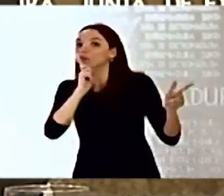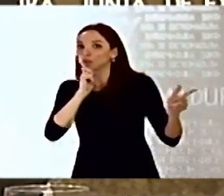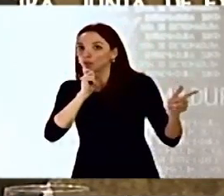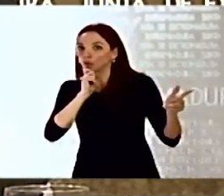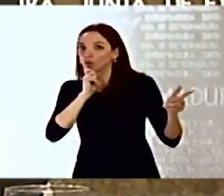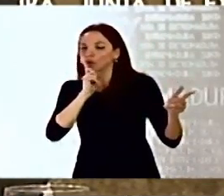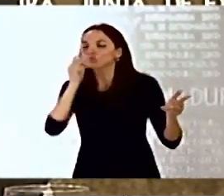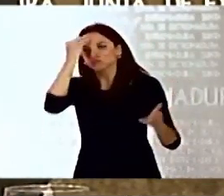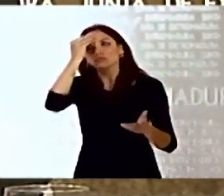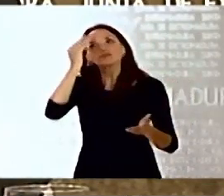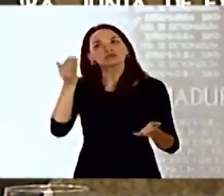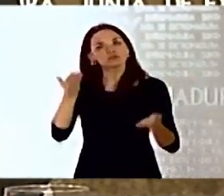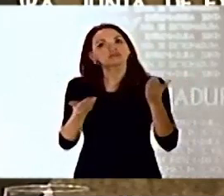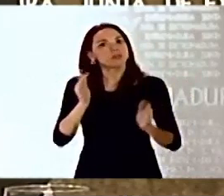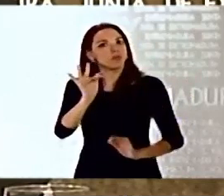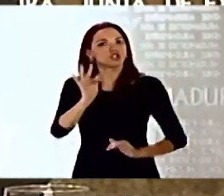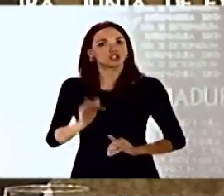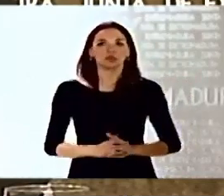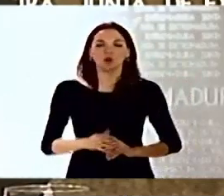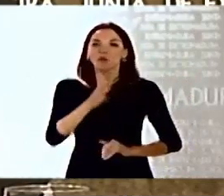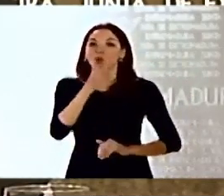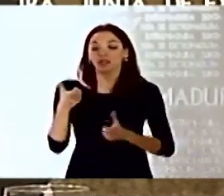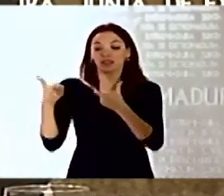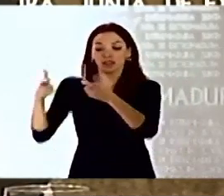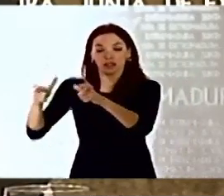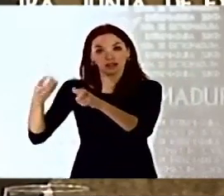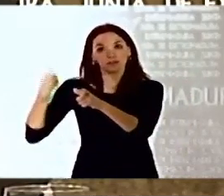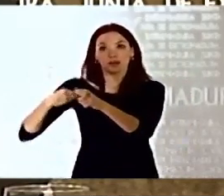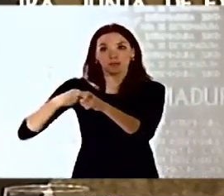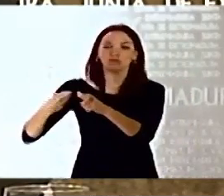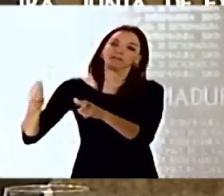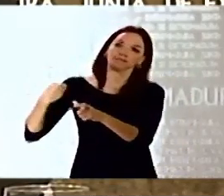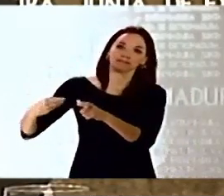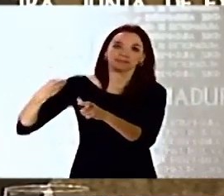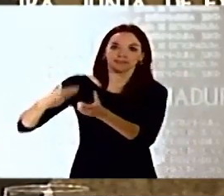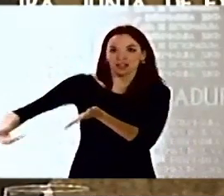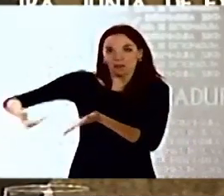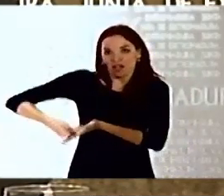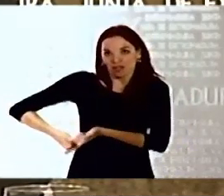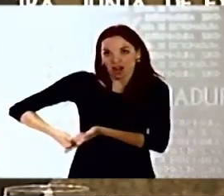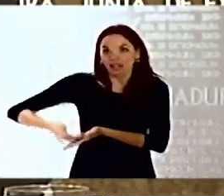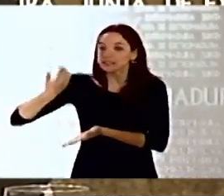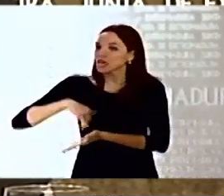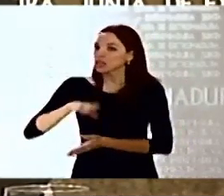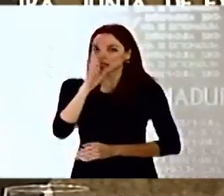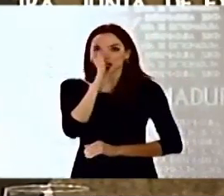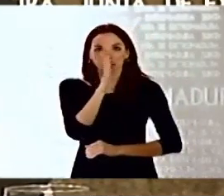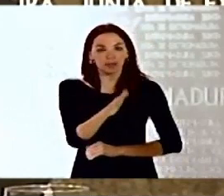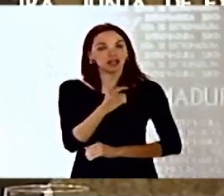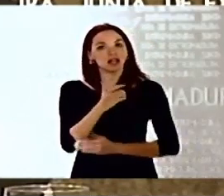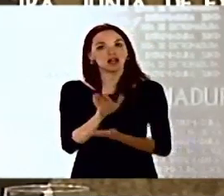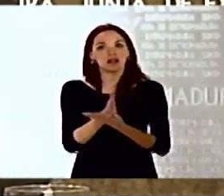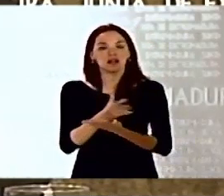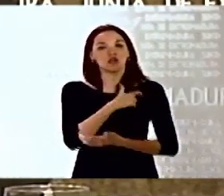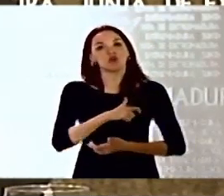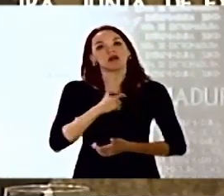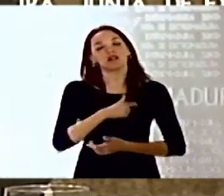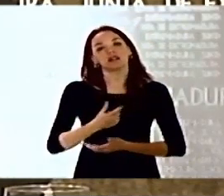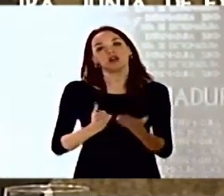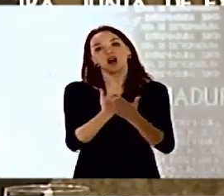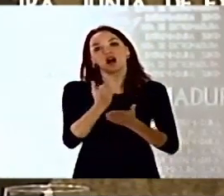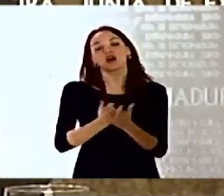valoramos positivamente porque ha sido una demanda del sector, transmitida directamente a través de cooperativas agroalimentarias y